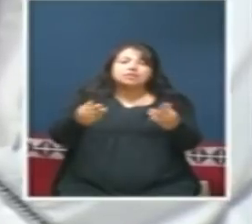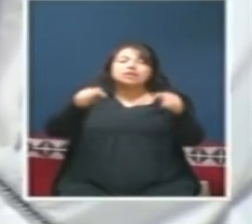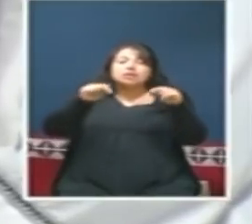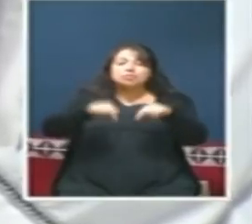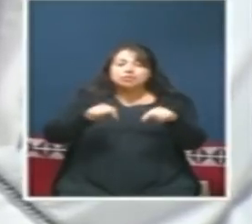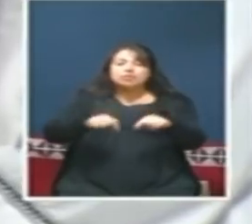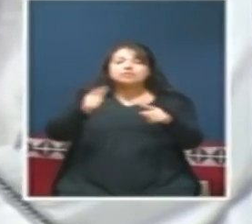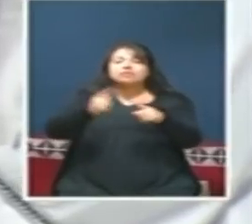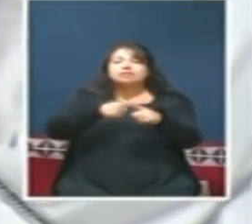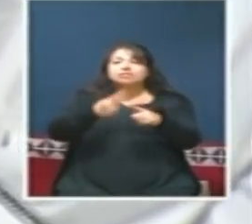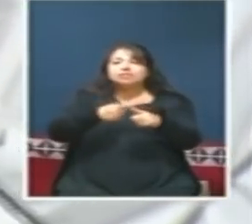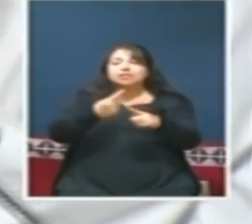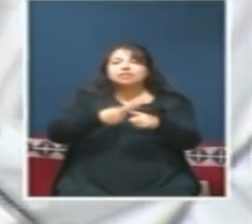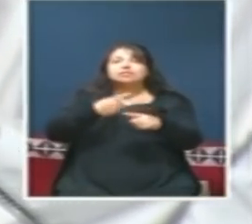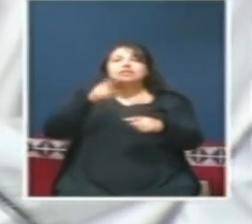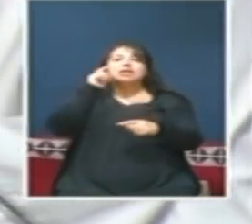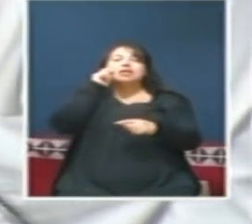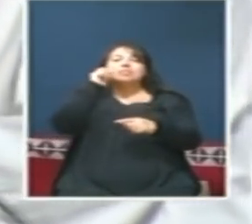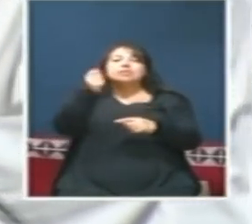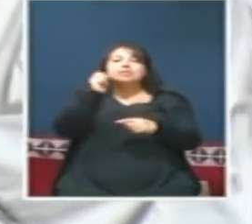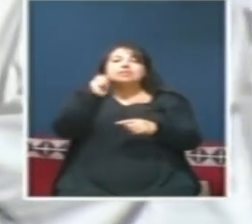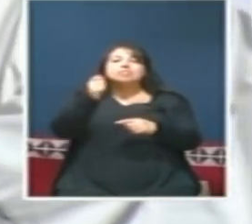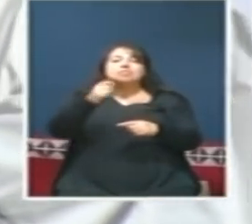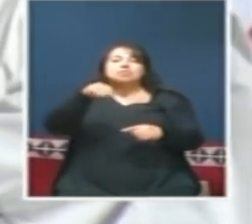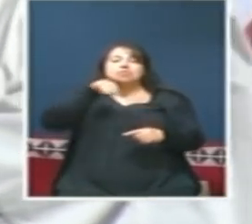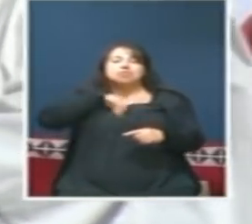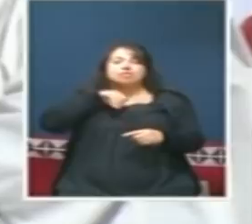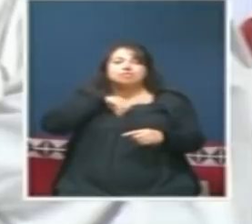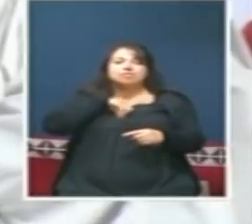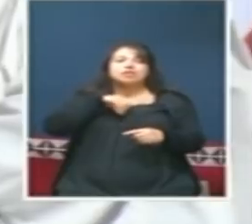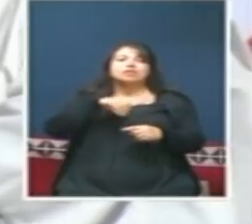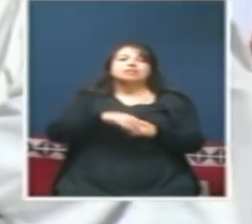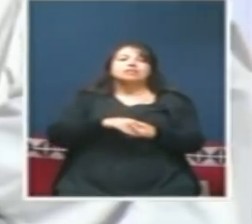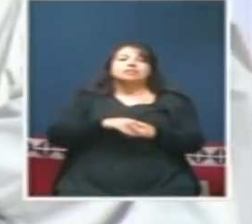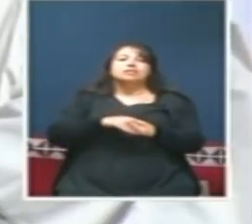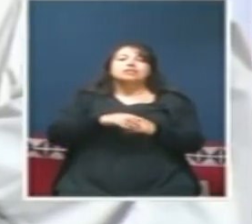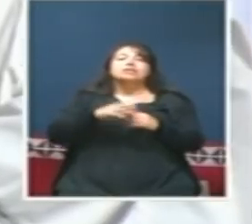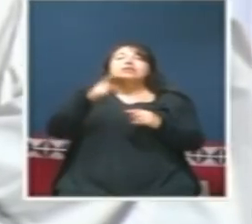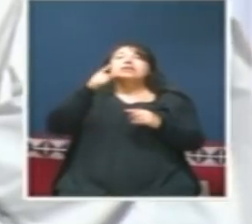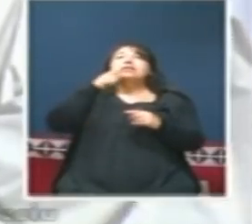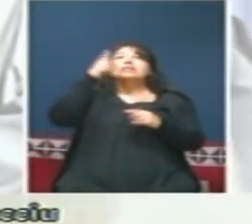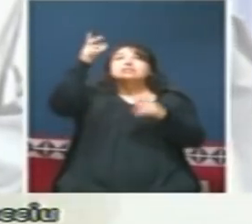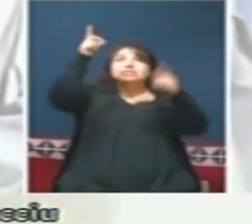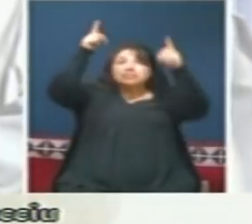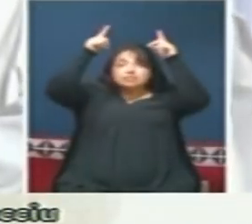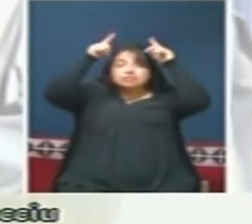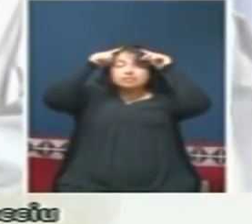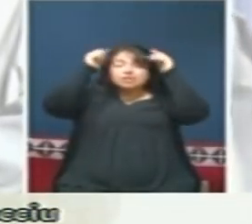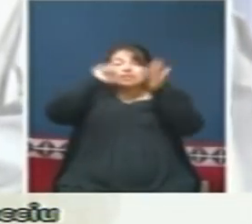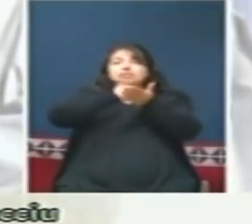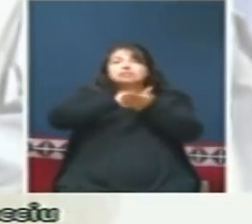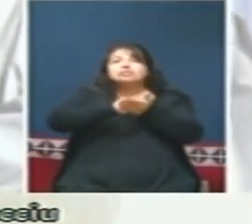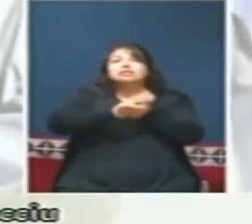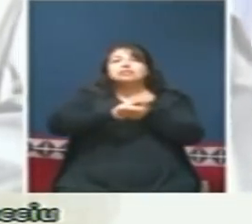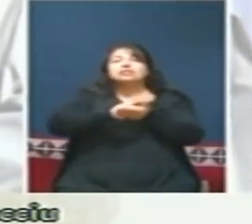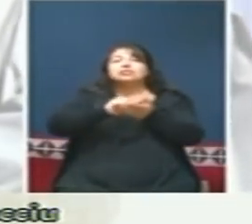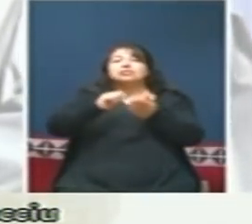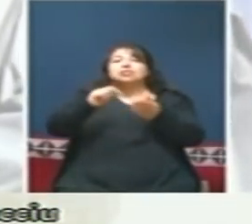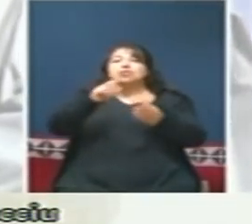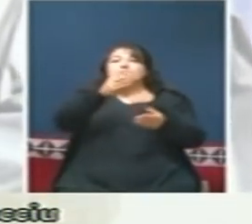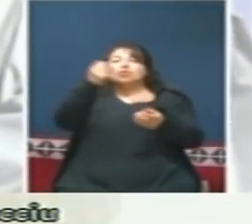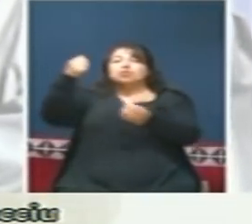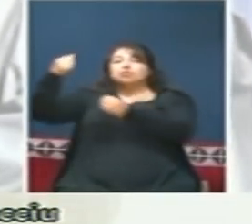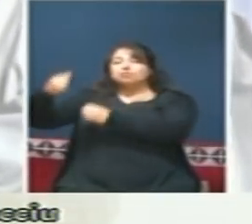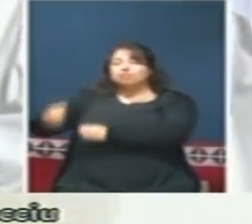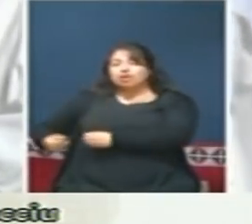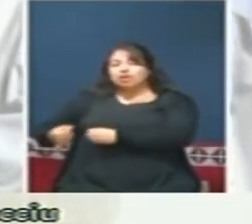esta fiesta, por este testimonio de fe. Le diré al Santo Padre que aquí encontré una grande